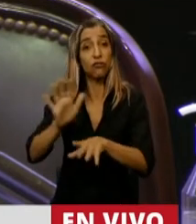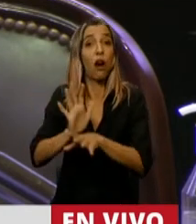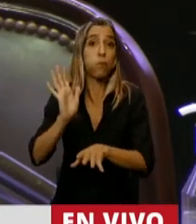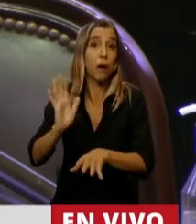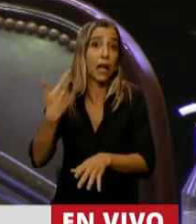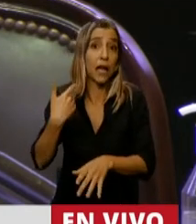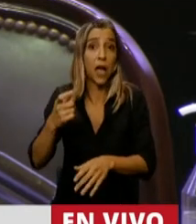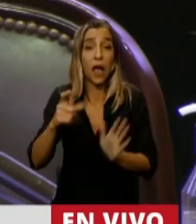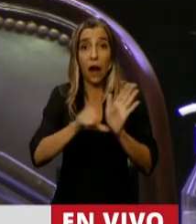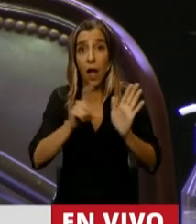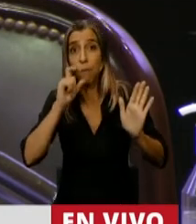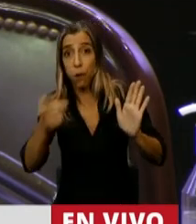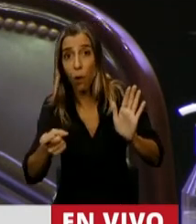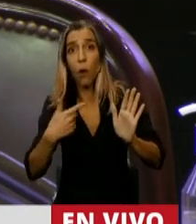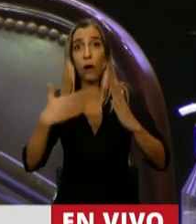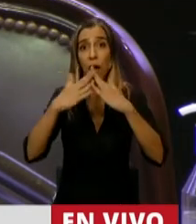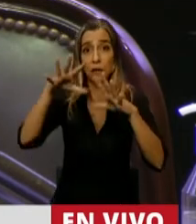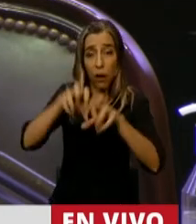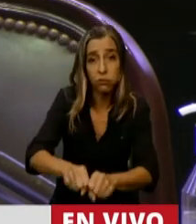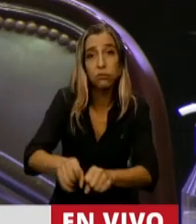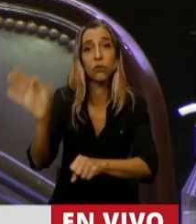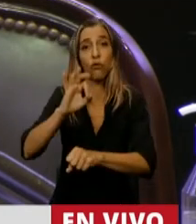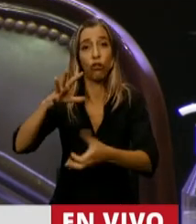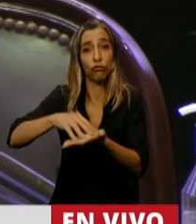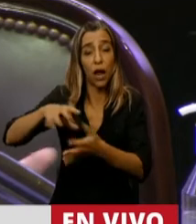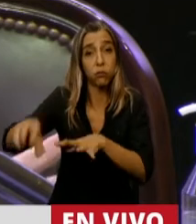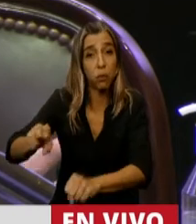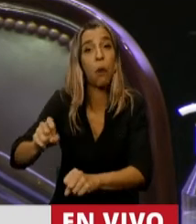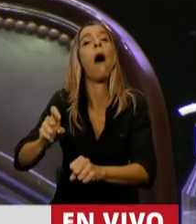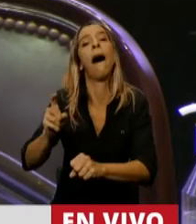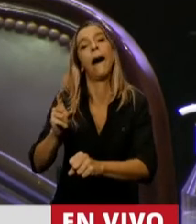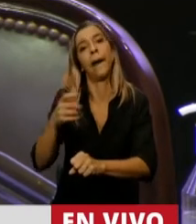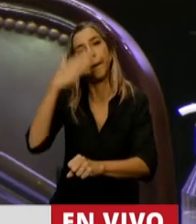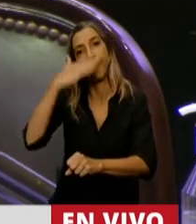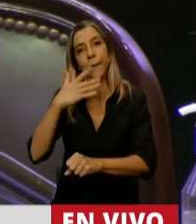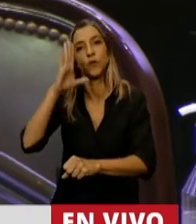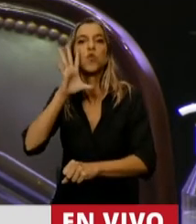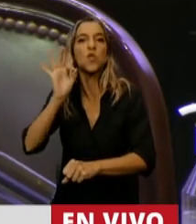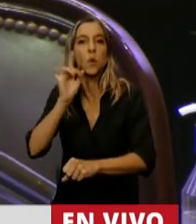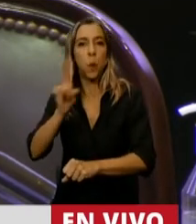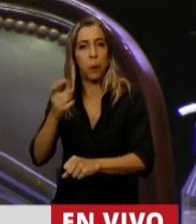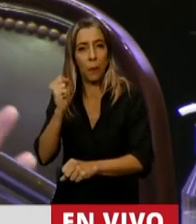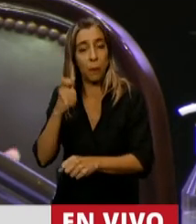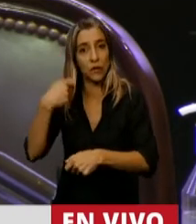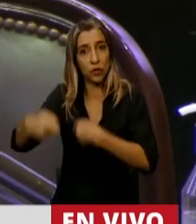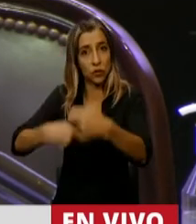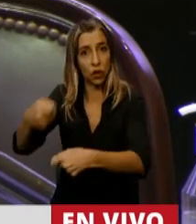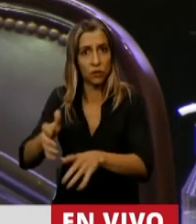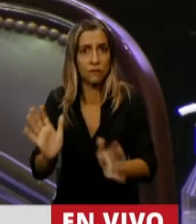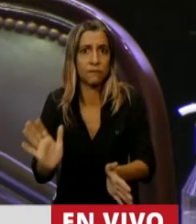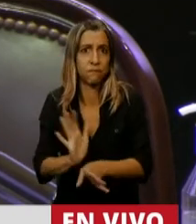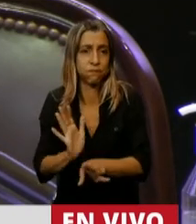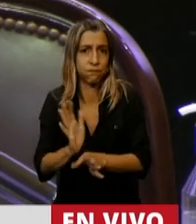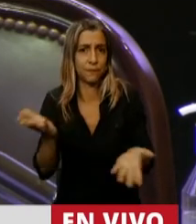delitos, se les van a pagar 50.000 pesos por mes. Y obviamente no cambiar las reglas de juego sobre una ley importante